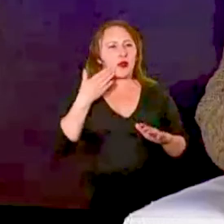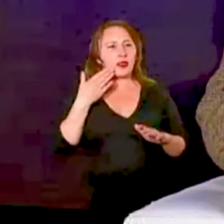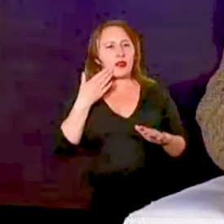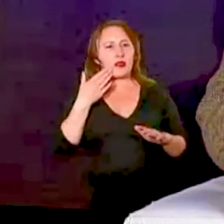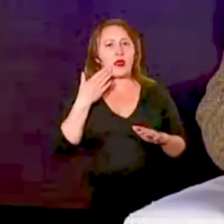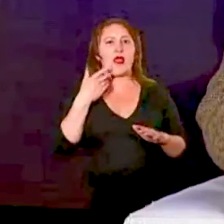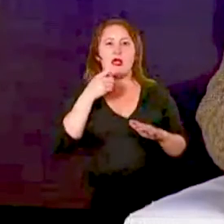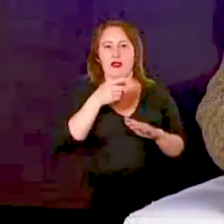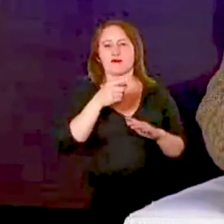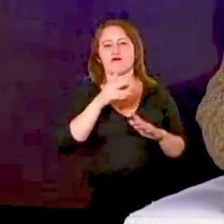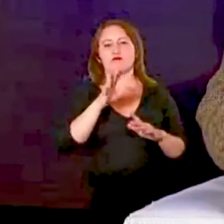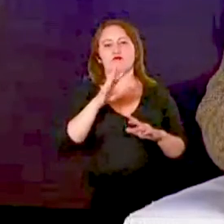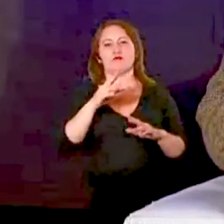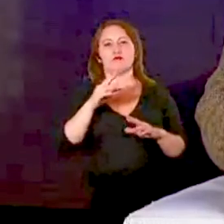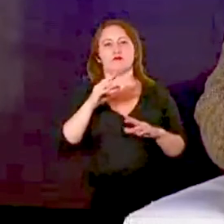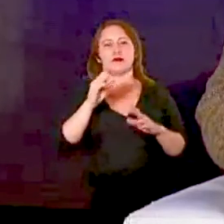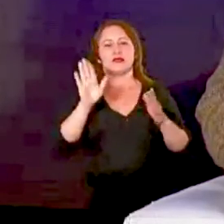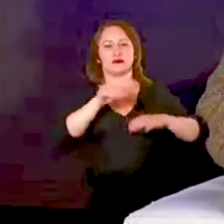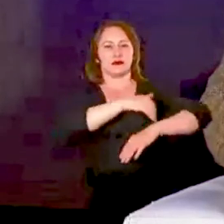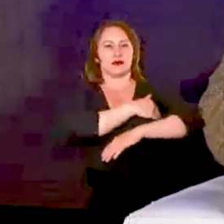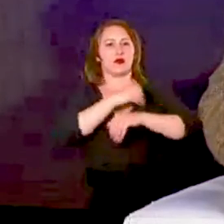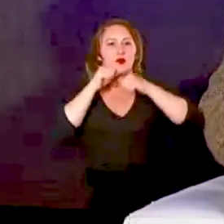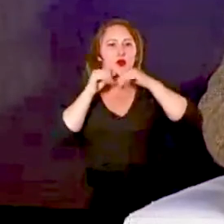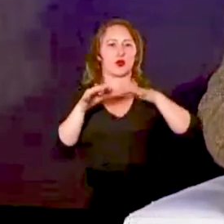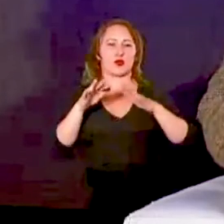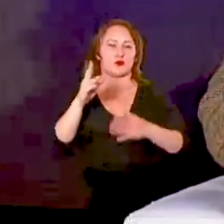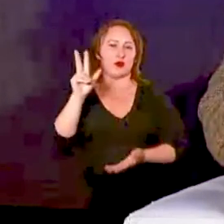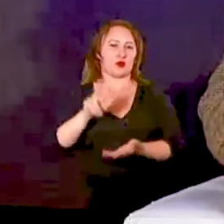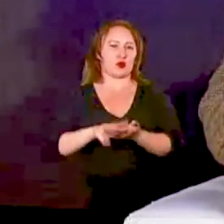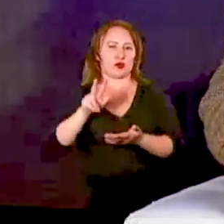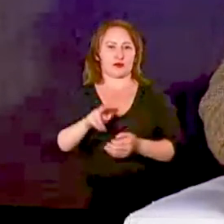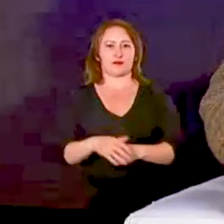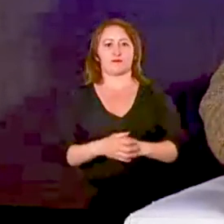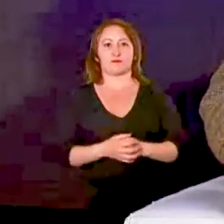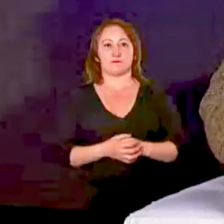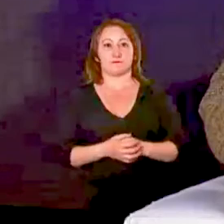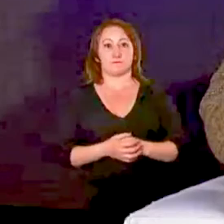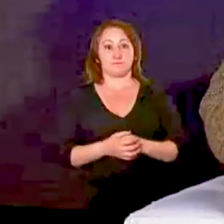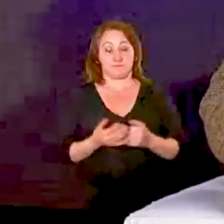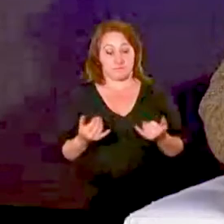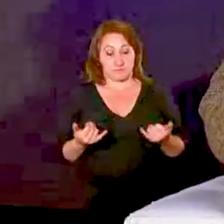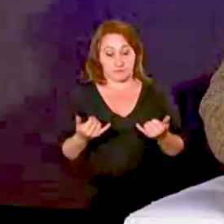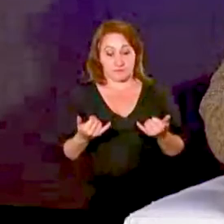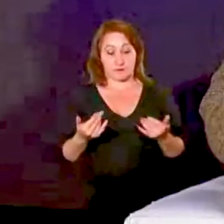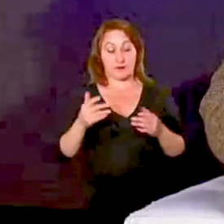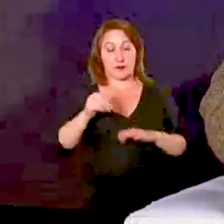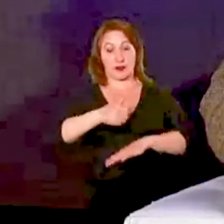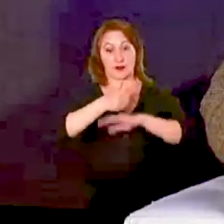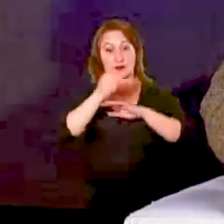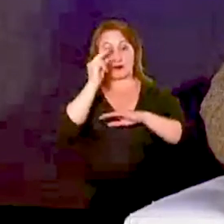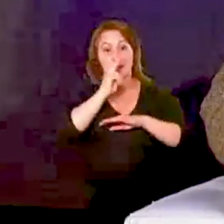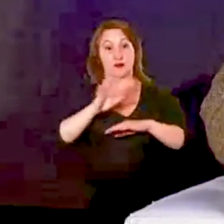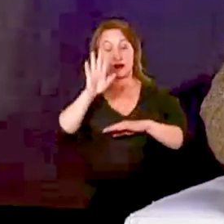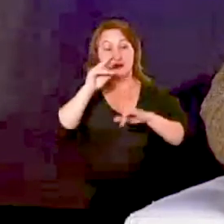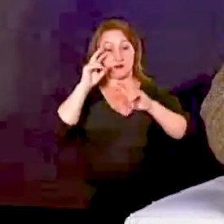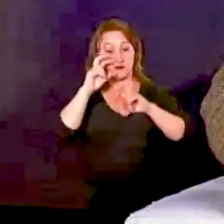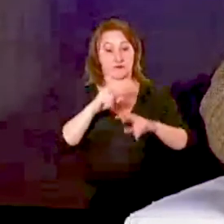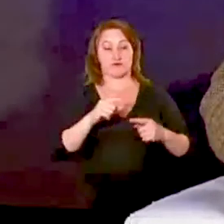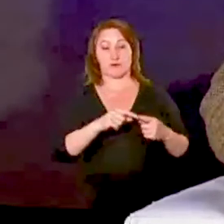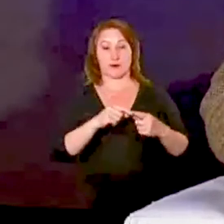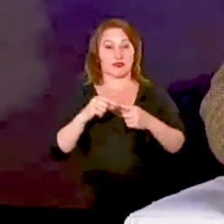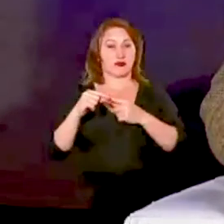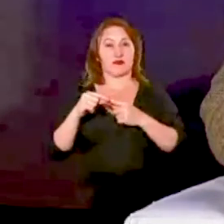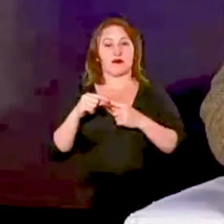como titular del Ministerio Público, así lo autorice. En este momento, la Dirección Nacional de Investigaciones